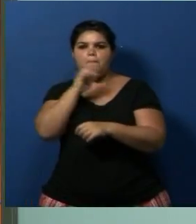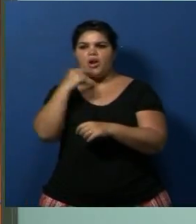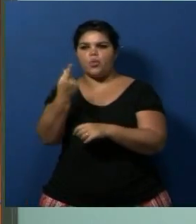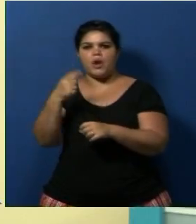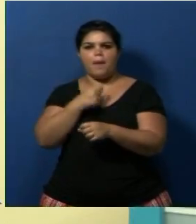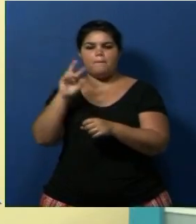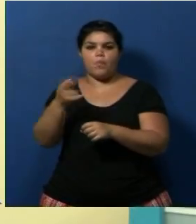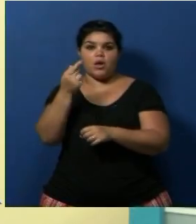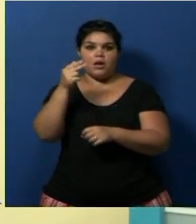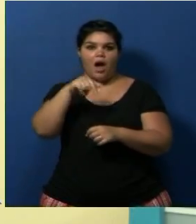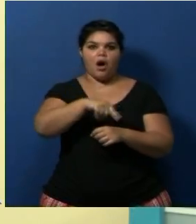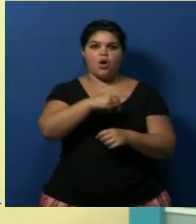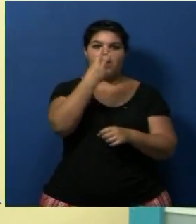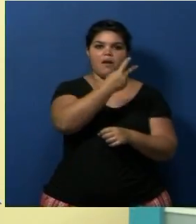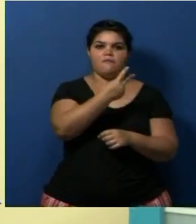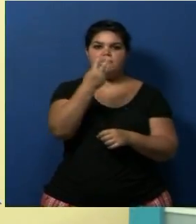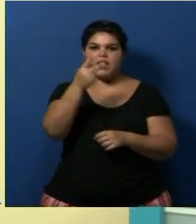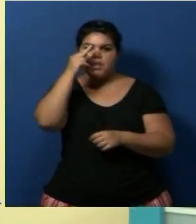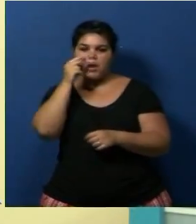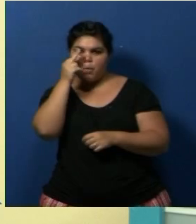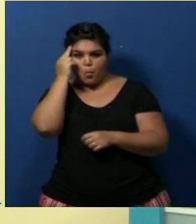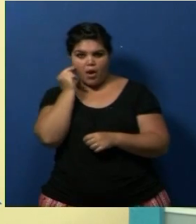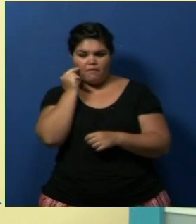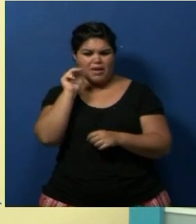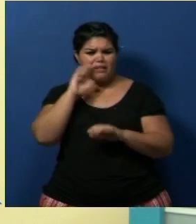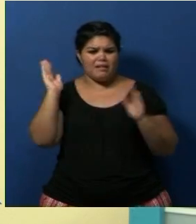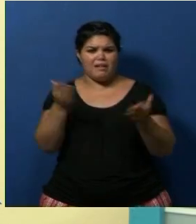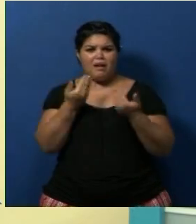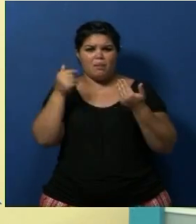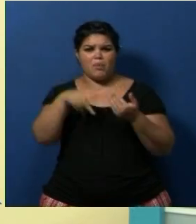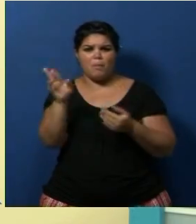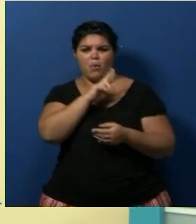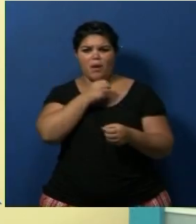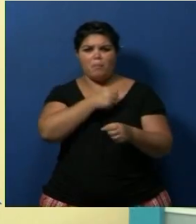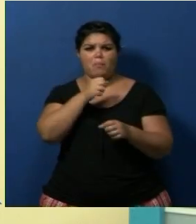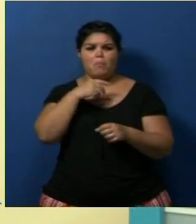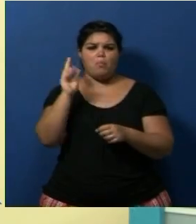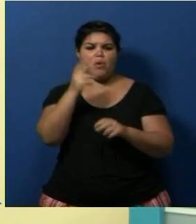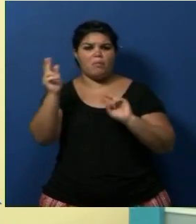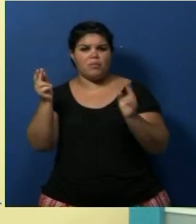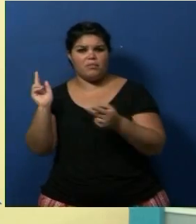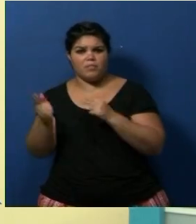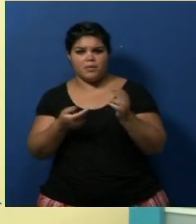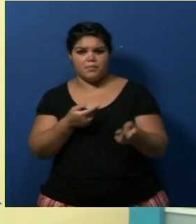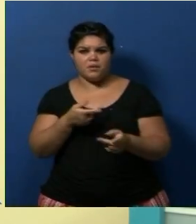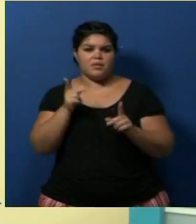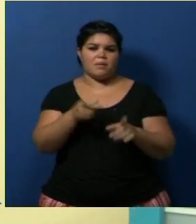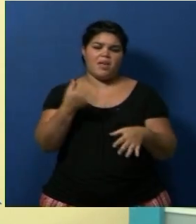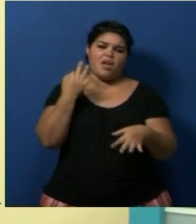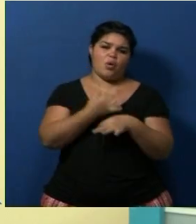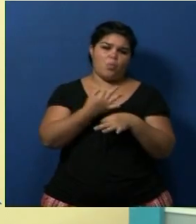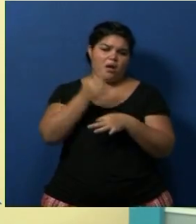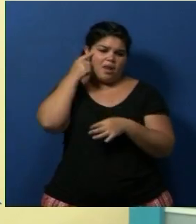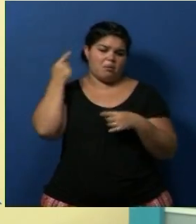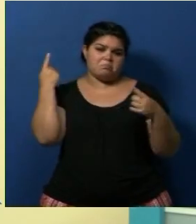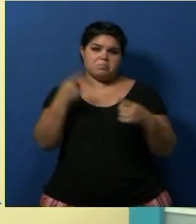Sí, obviamente que tiene que haber un cambio cultural, pero otra vez vuelvo al papel del Estado, claro. empezando desde las escuelas. El año pasado, aquí